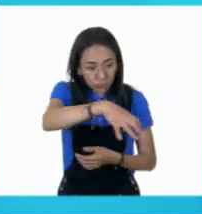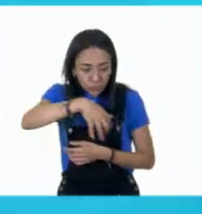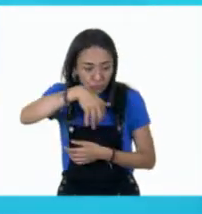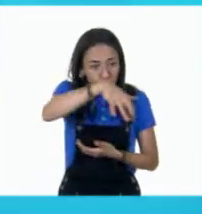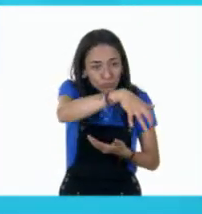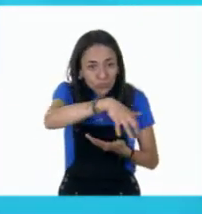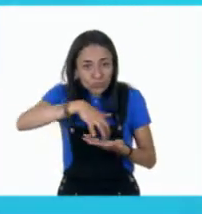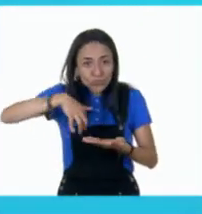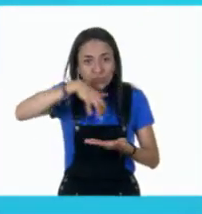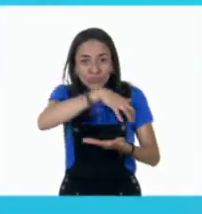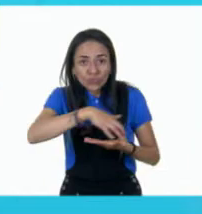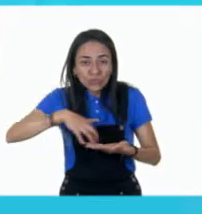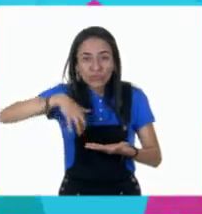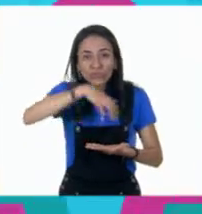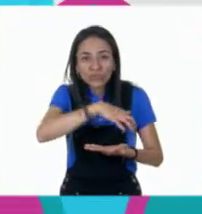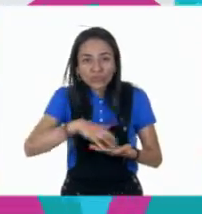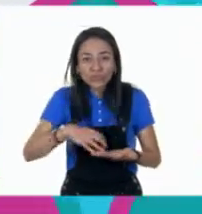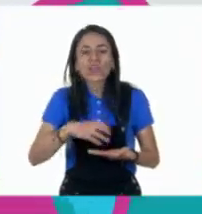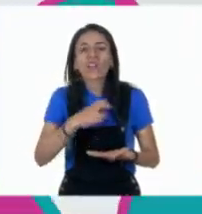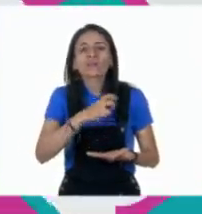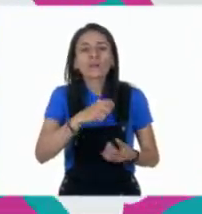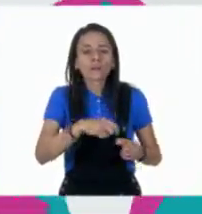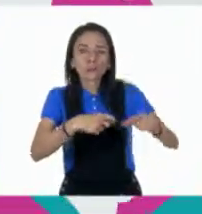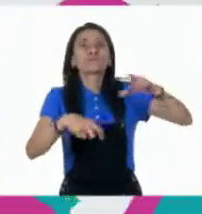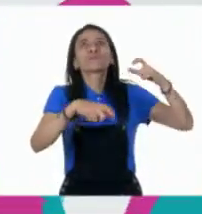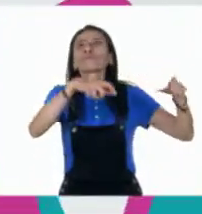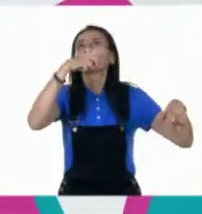Eso evitará que se vuelen.